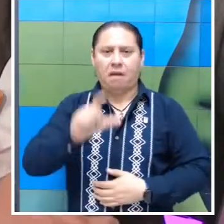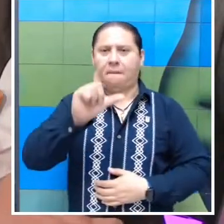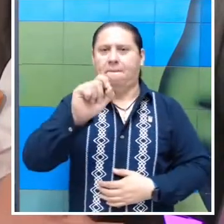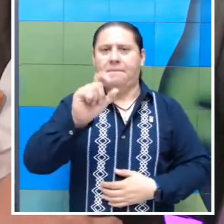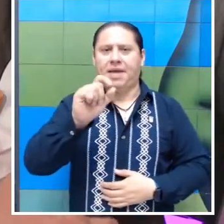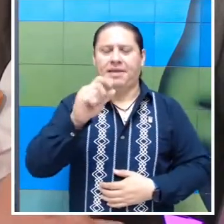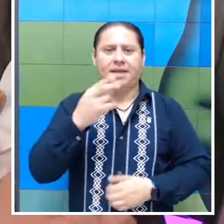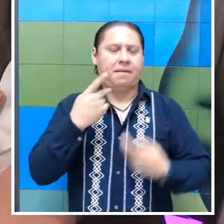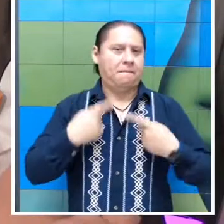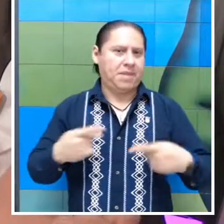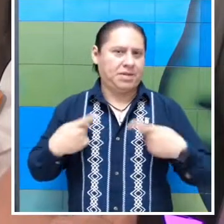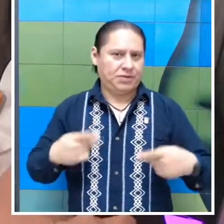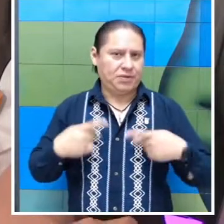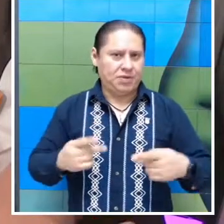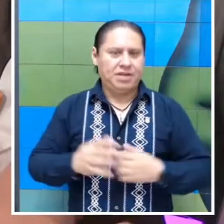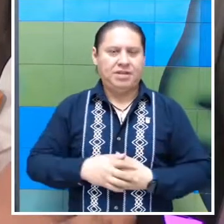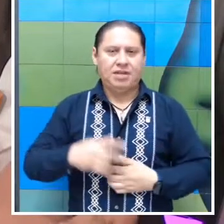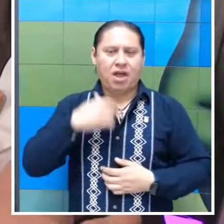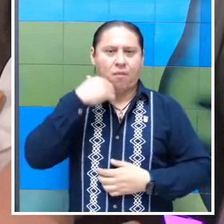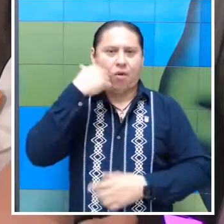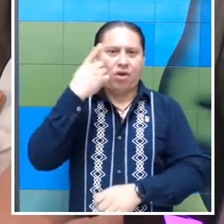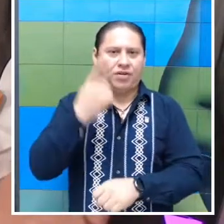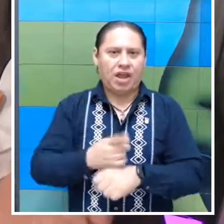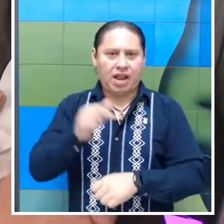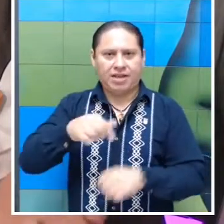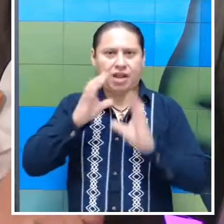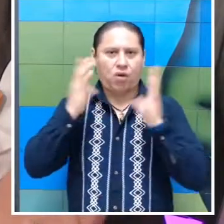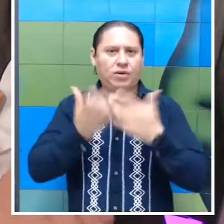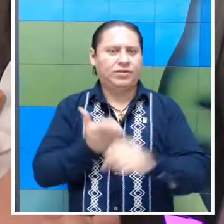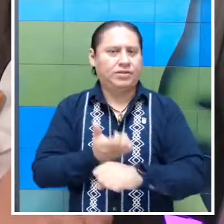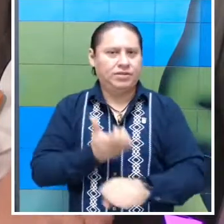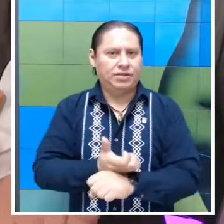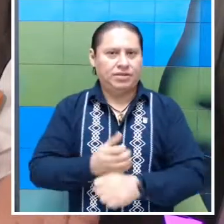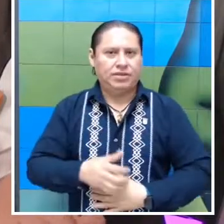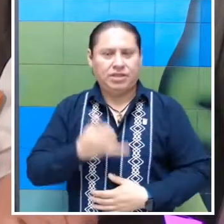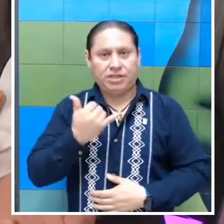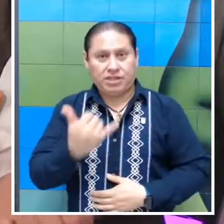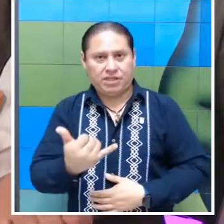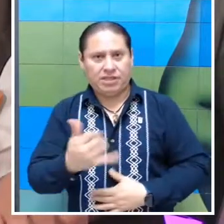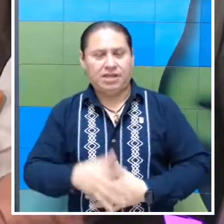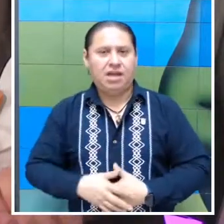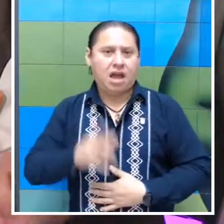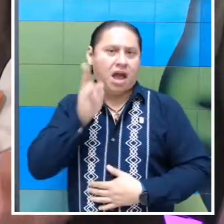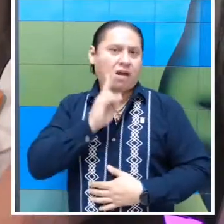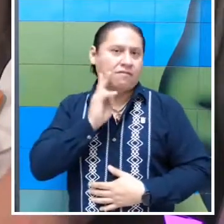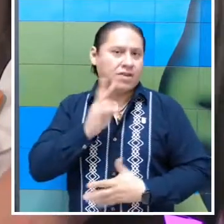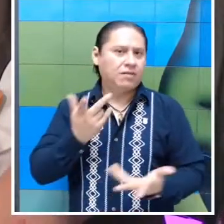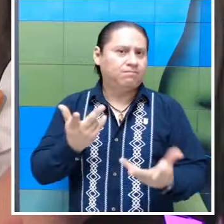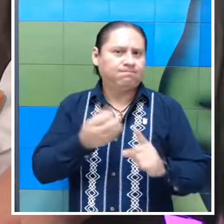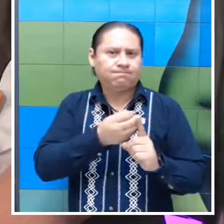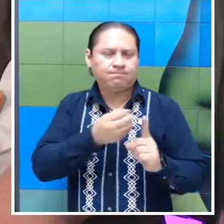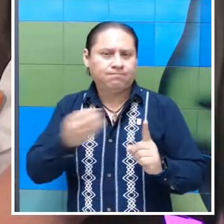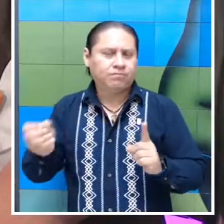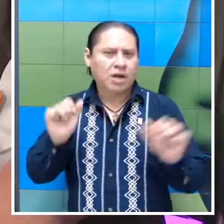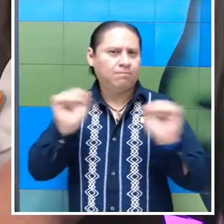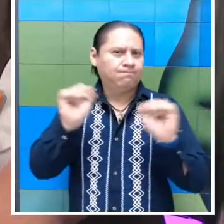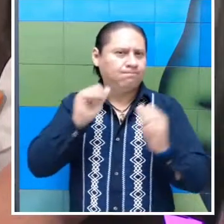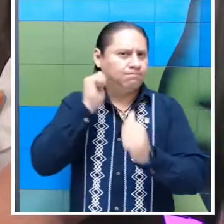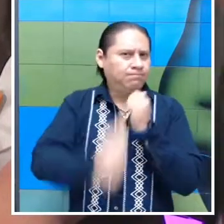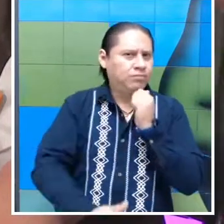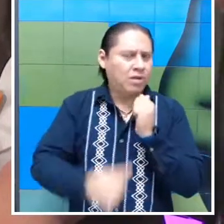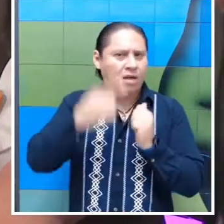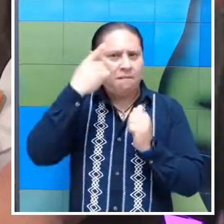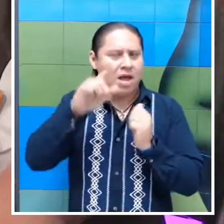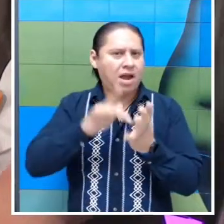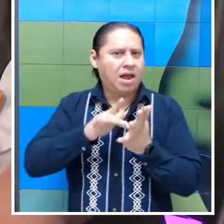20 que conformamos el voluntariado del corazón del Congreso del Estado y nos dimos a la tarea a organizar esta carrera con